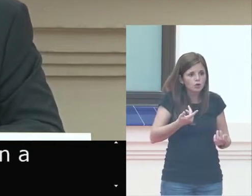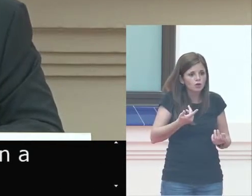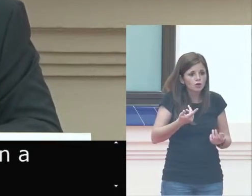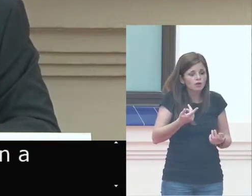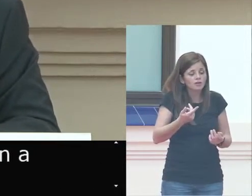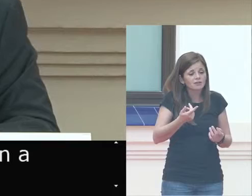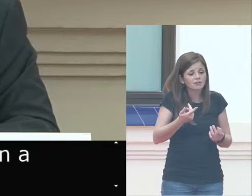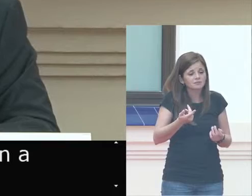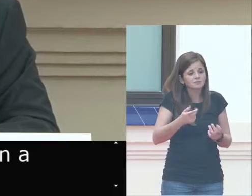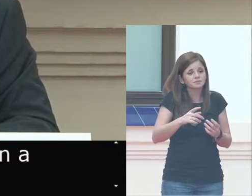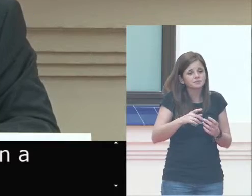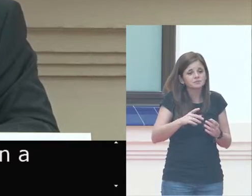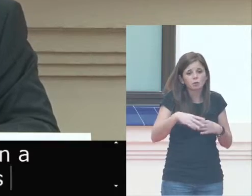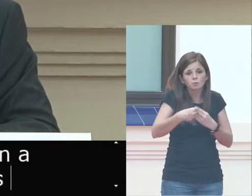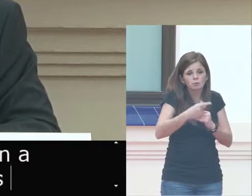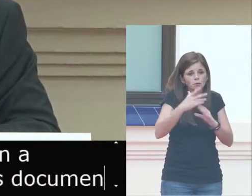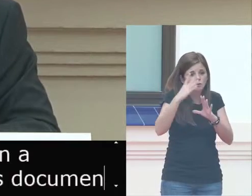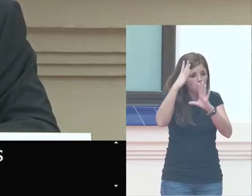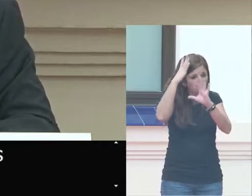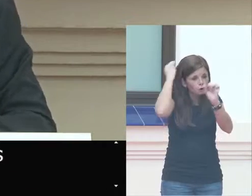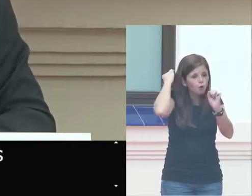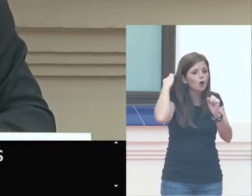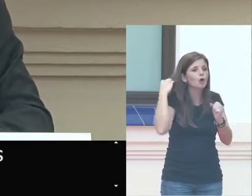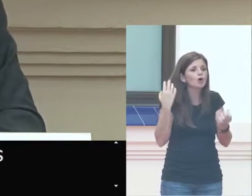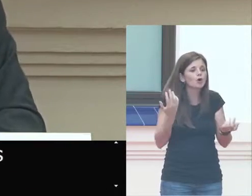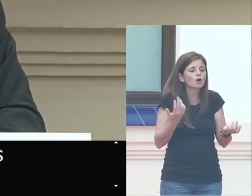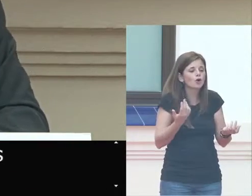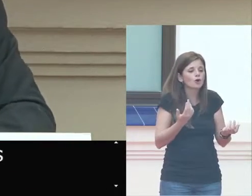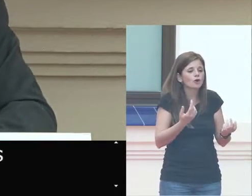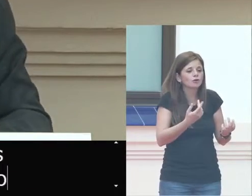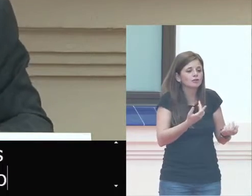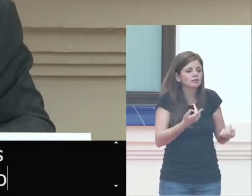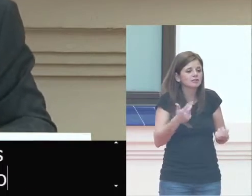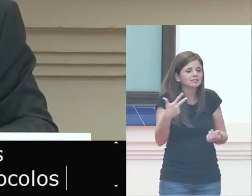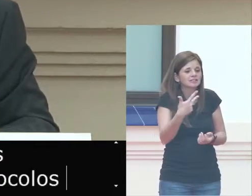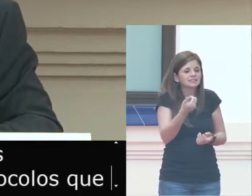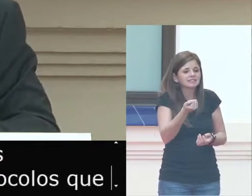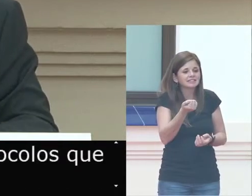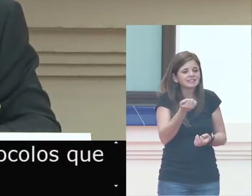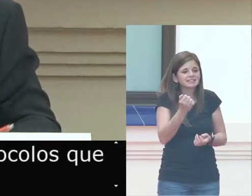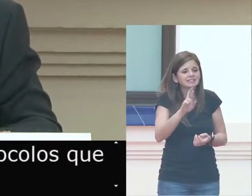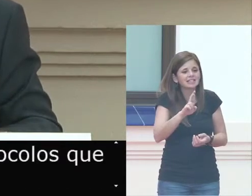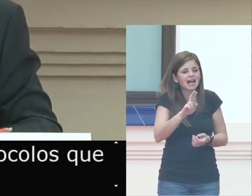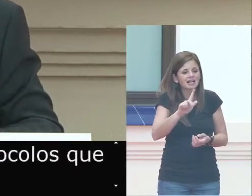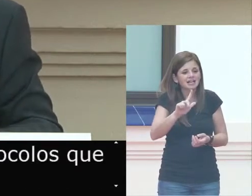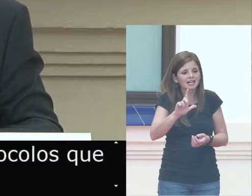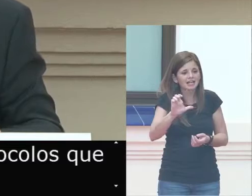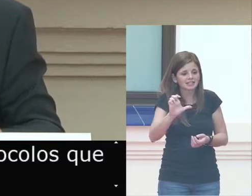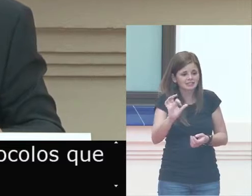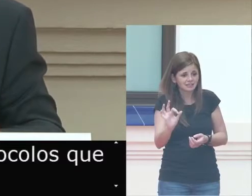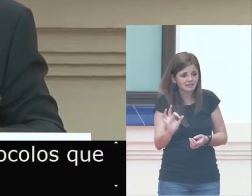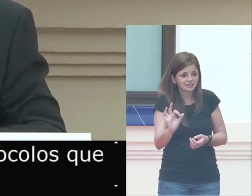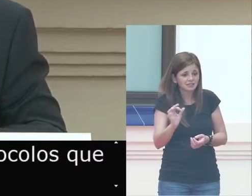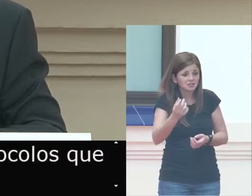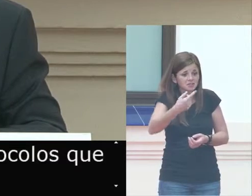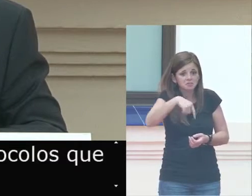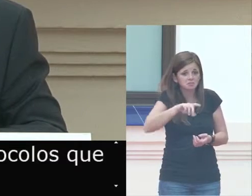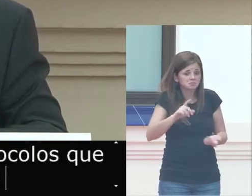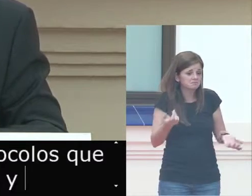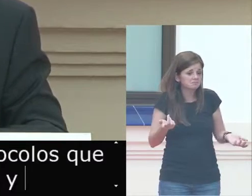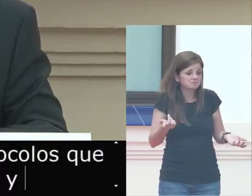citado, los protocolos que ha citado Charles, los documentos que ha citado Charles, no son obligatorios y todos los usamos sin saberlo.